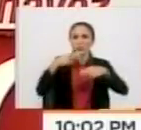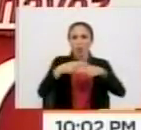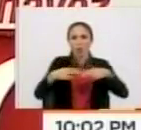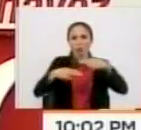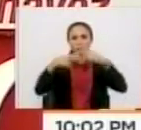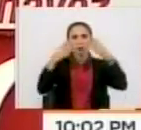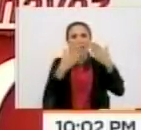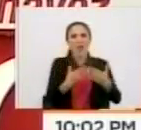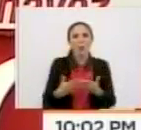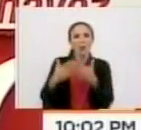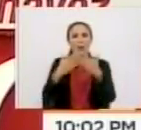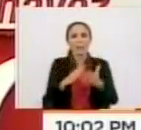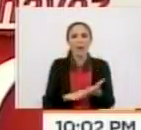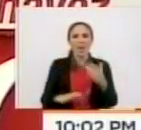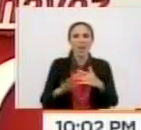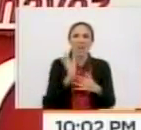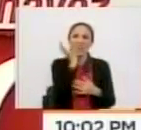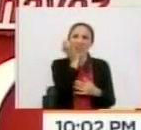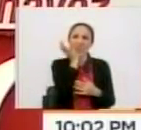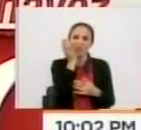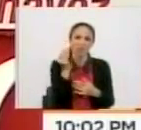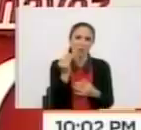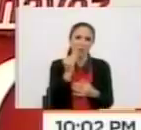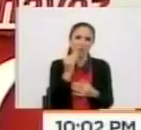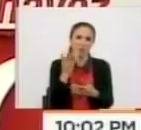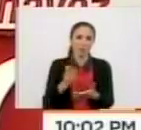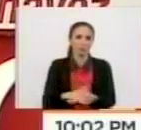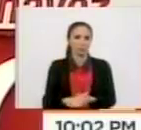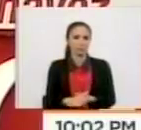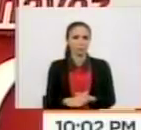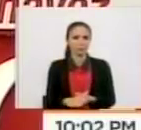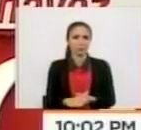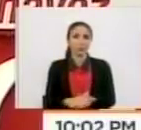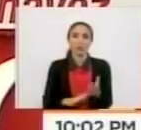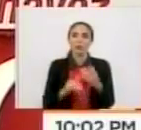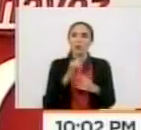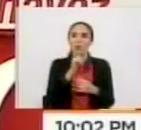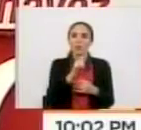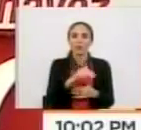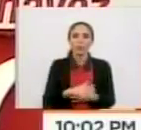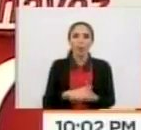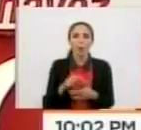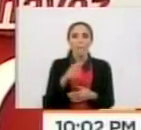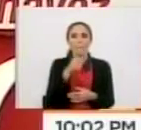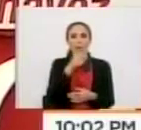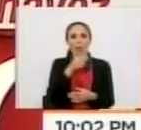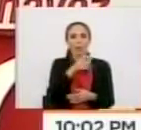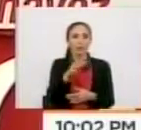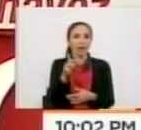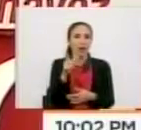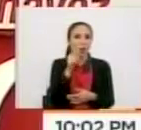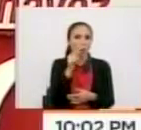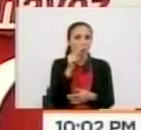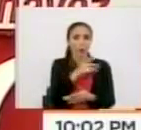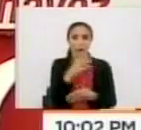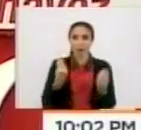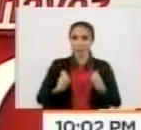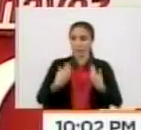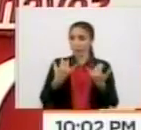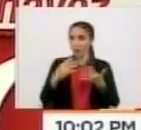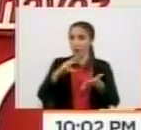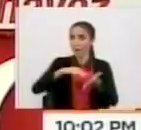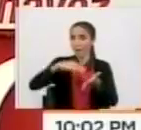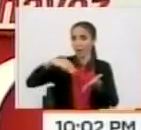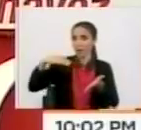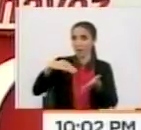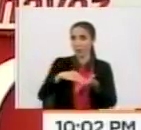para mongólicos. ¿Se acuerdan? Ellos dijeron eso. Lo sacó el periodista Ignardo Bravo. Que bueno, vive en Miami ahora, fue, Ignardo. Fue el que sacó esa noticia